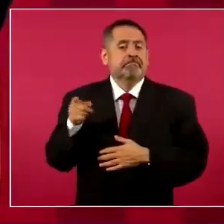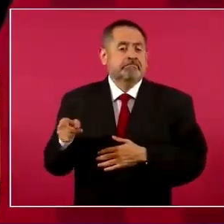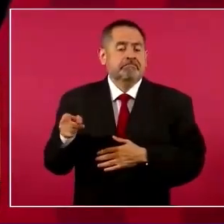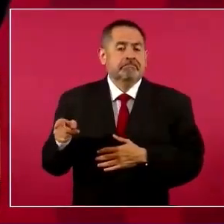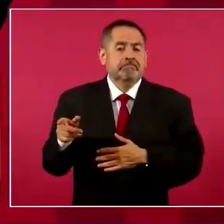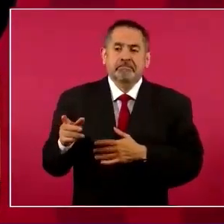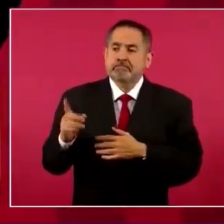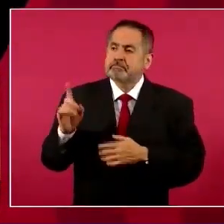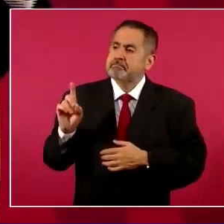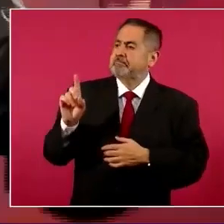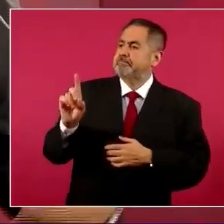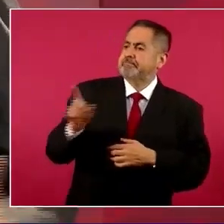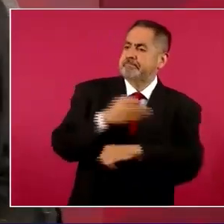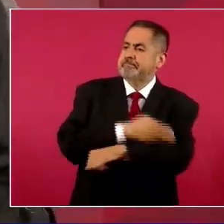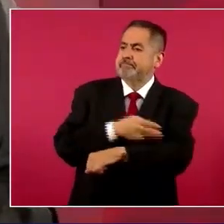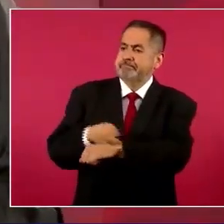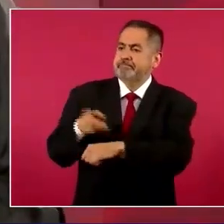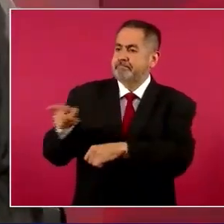y